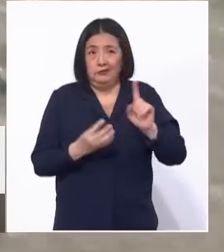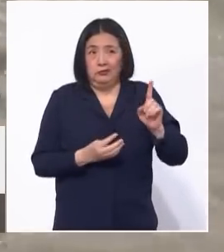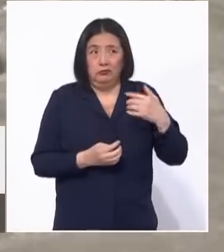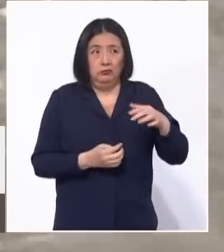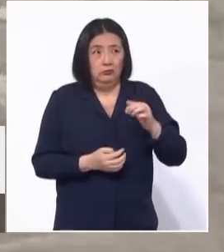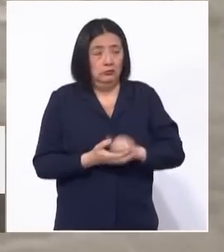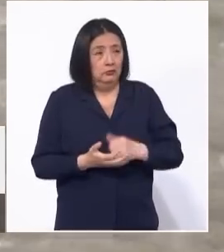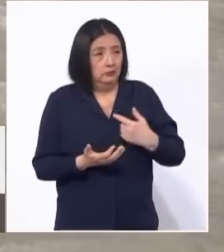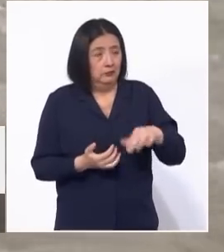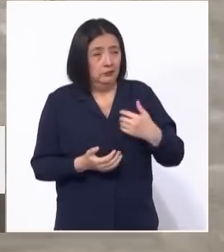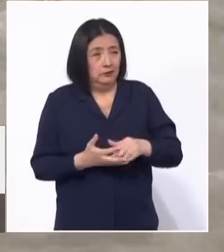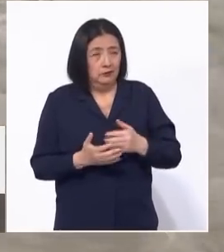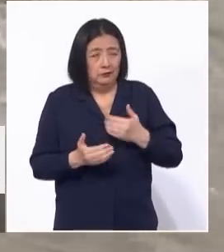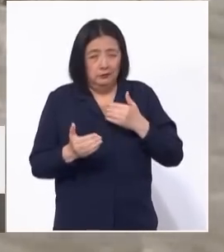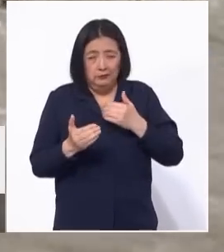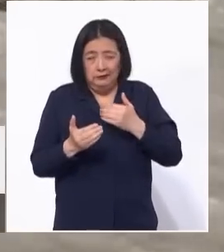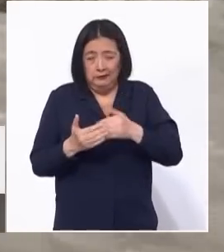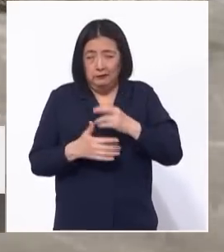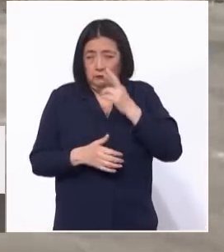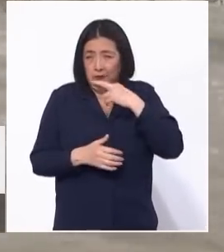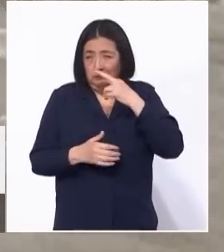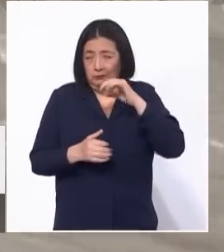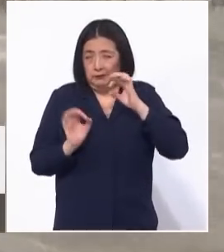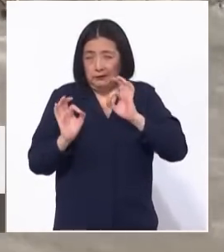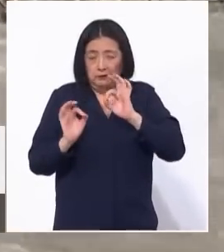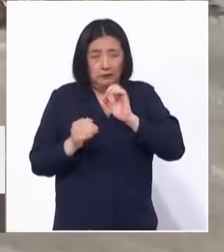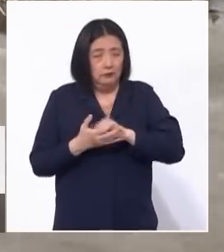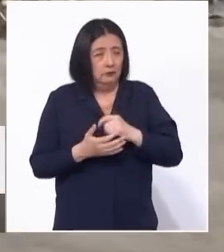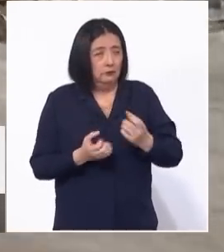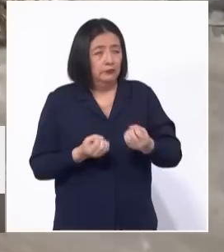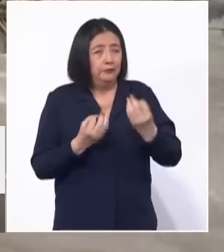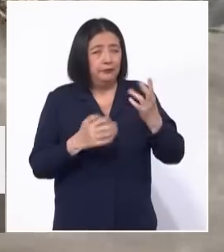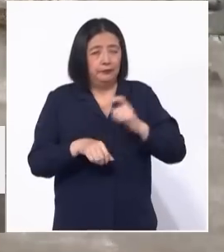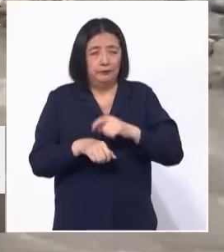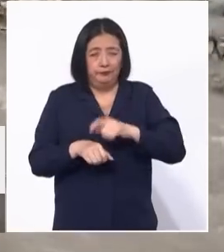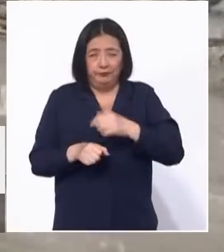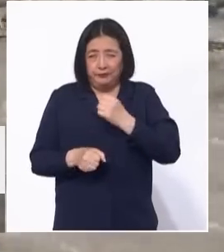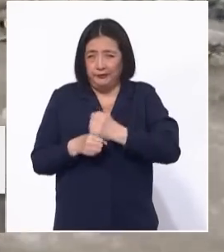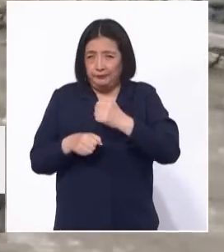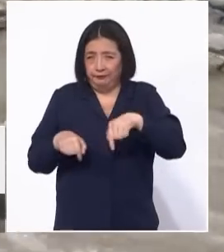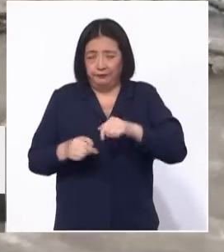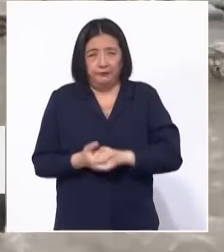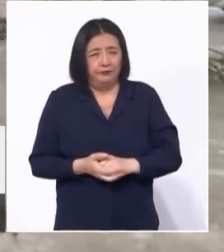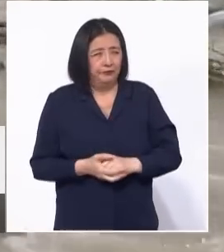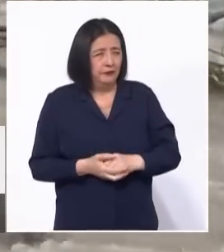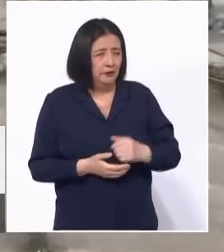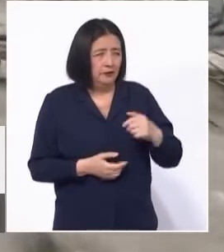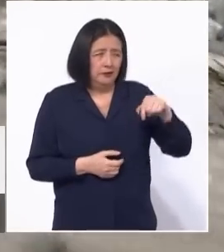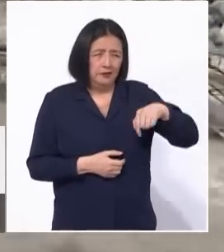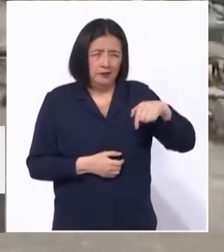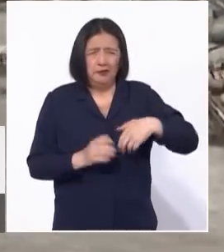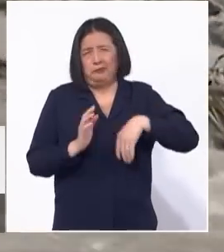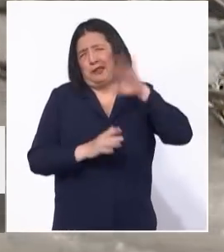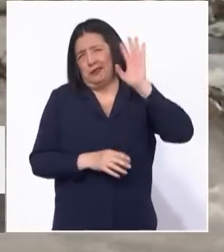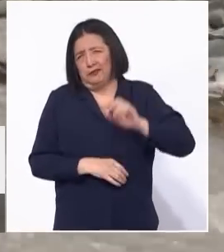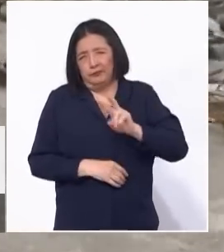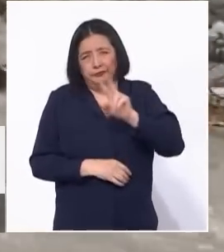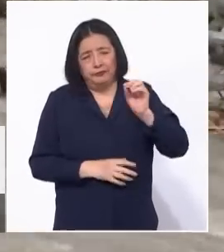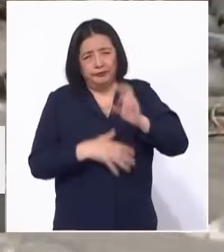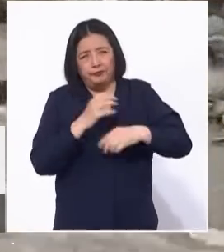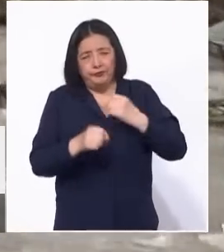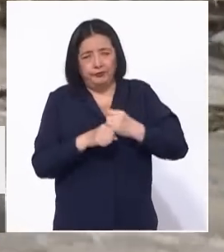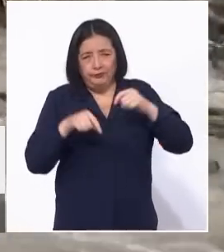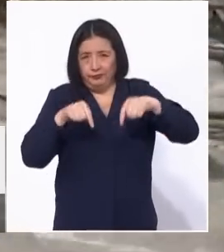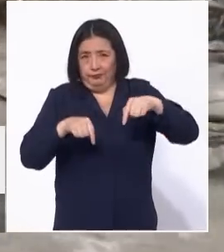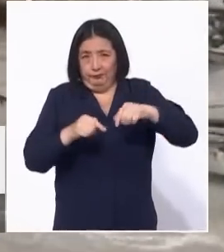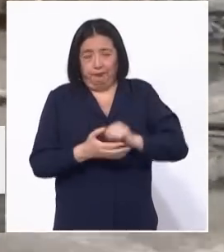y ya estamos cerca al umbral rojo y eso es lo que más preocupa. ¿Cuánto tiempo tiene usted trabajando aquí en la zona? Nosotros tenemos más de 20 años trabajando aquí,